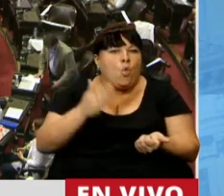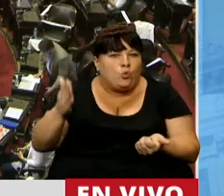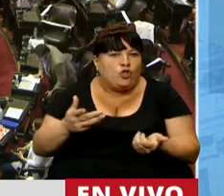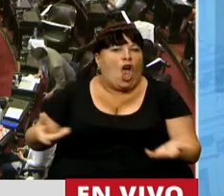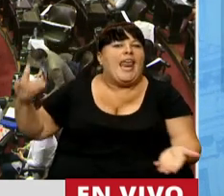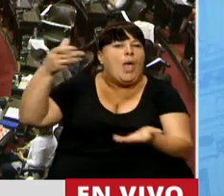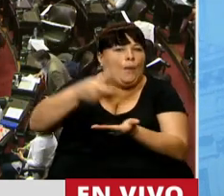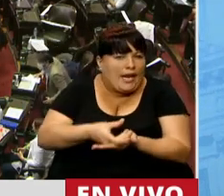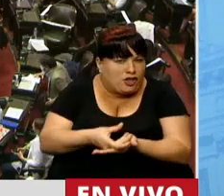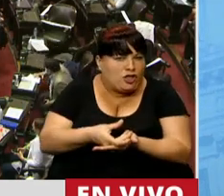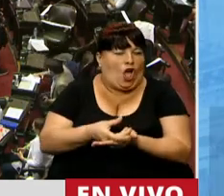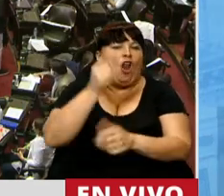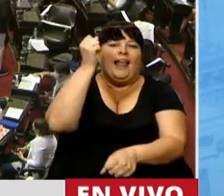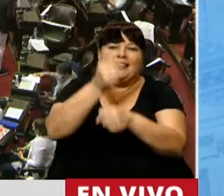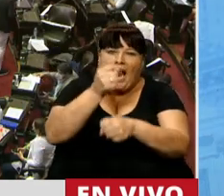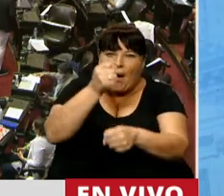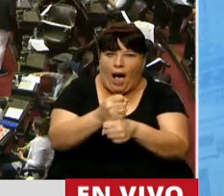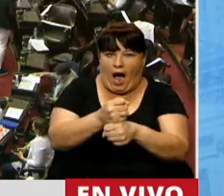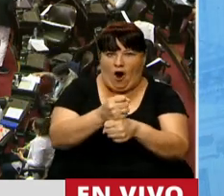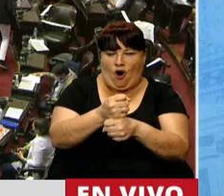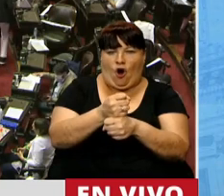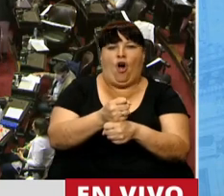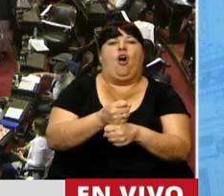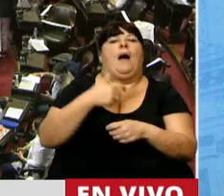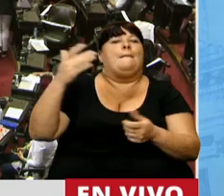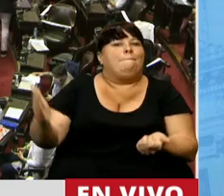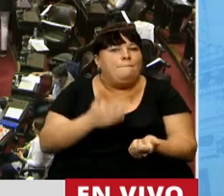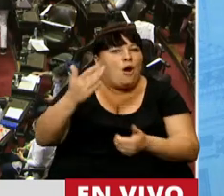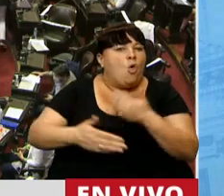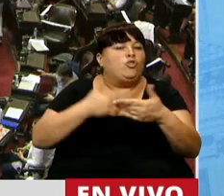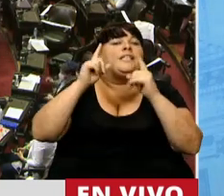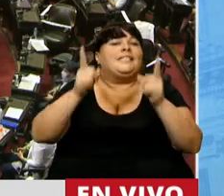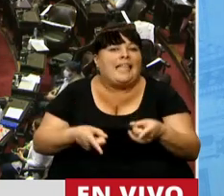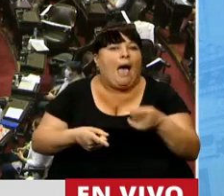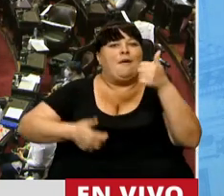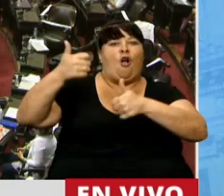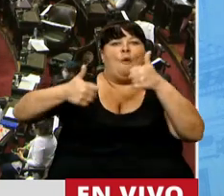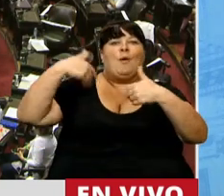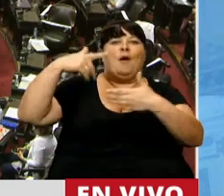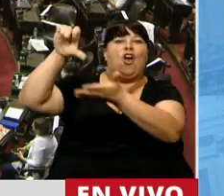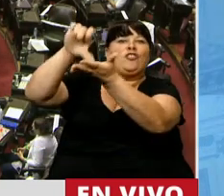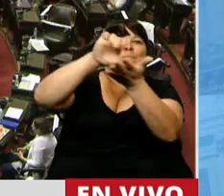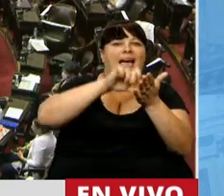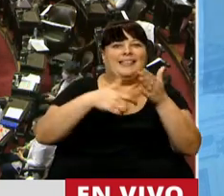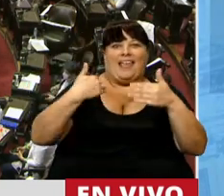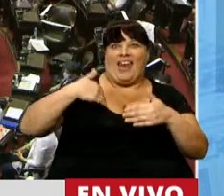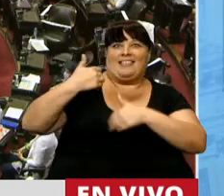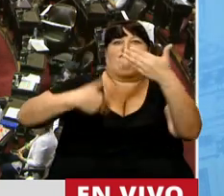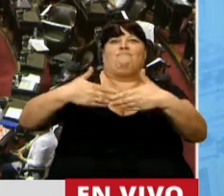producción, el trabajo, la productividad y la competitividad en la